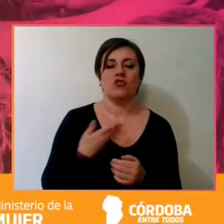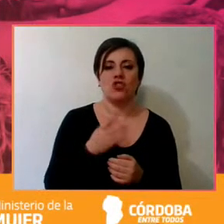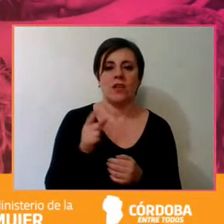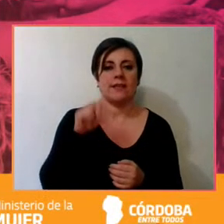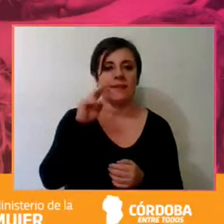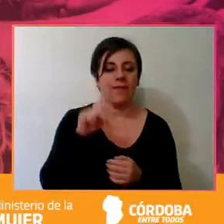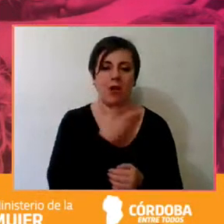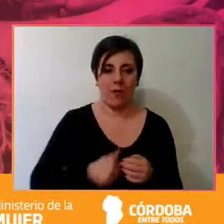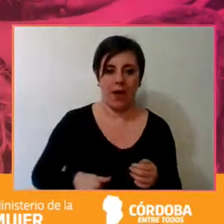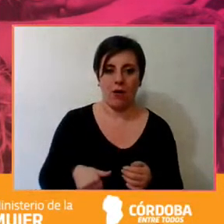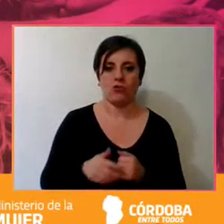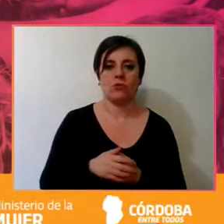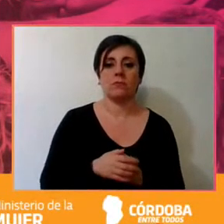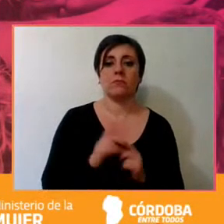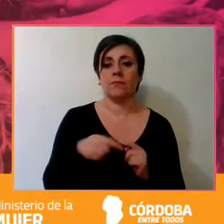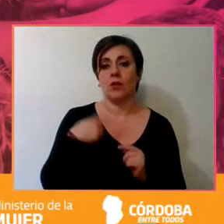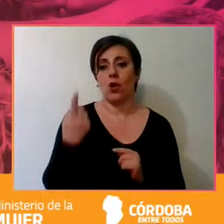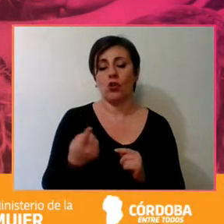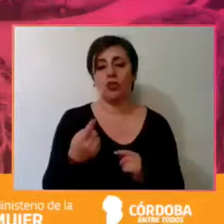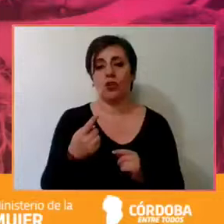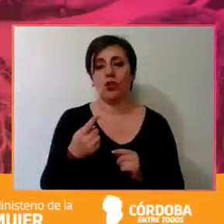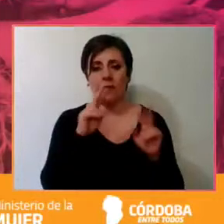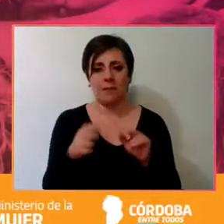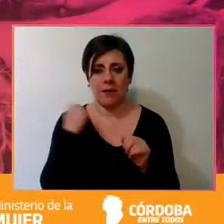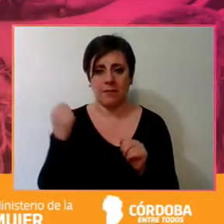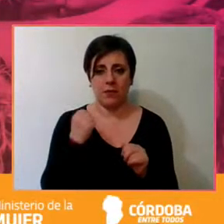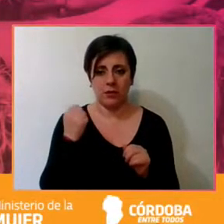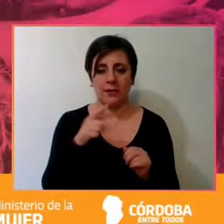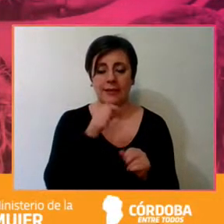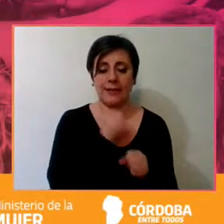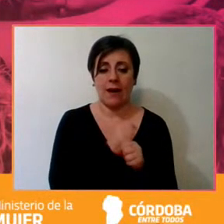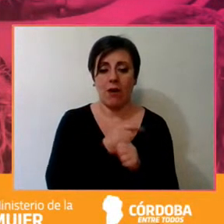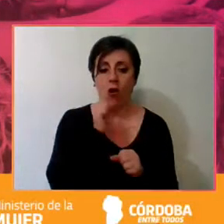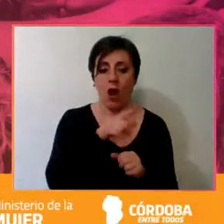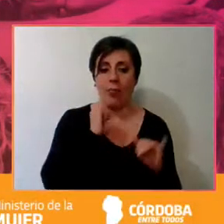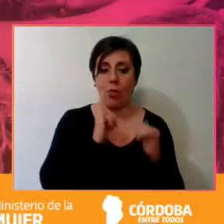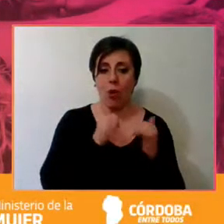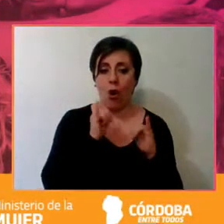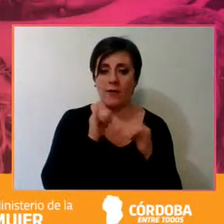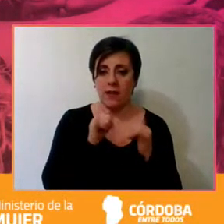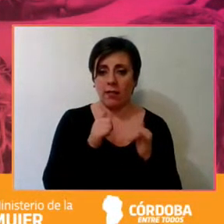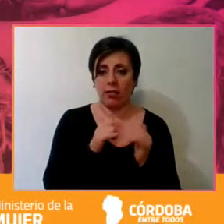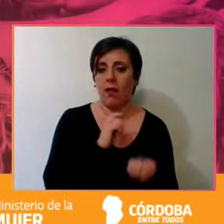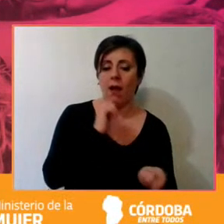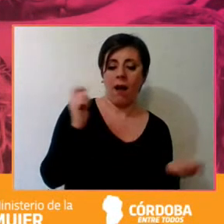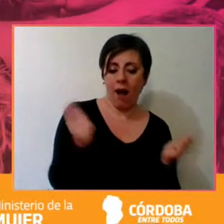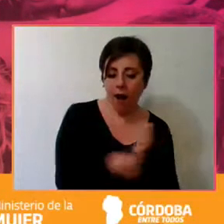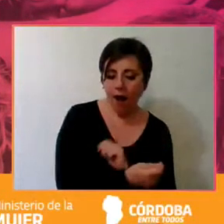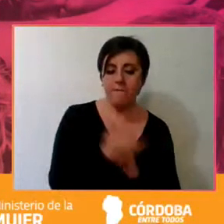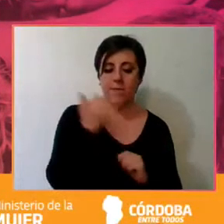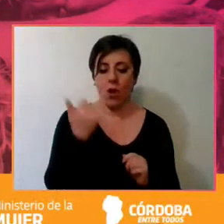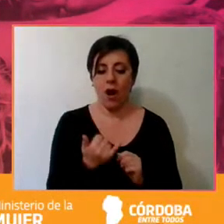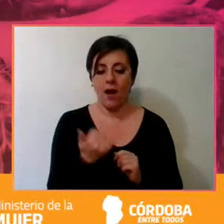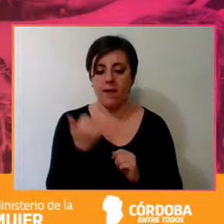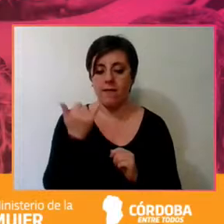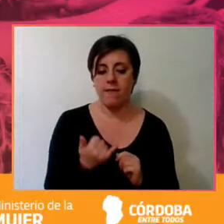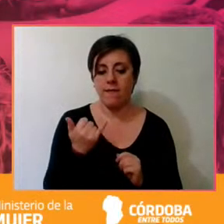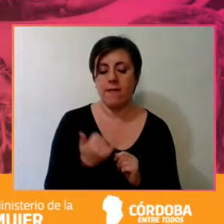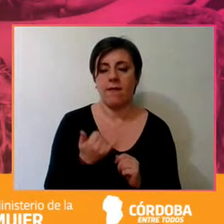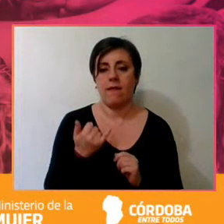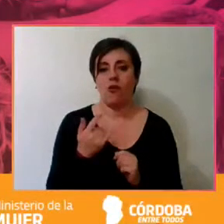gobiernos. Otro eje prioritario es el trabajo con adolescentes. Si bien es cierto, ha habido un cambio en